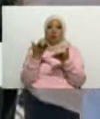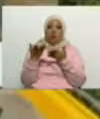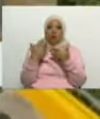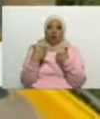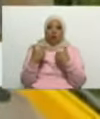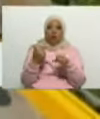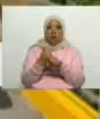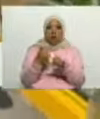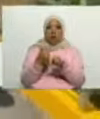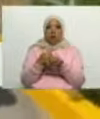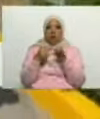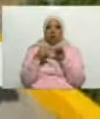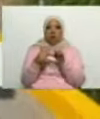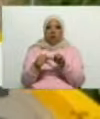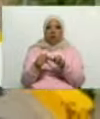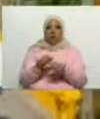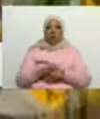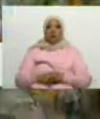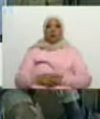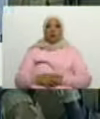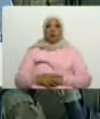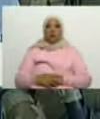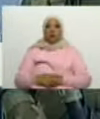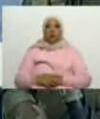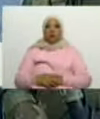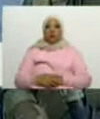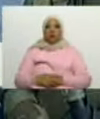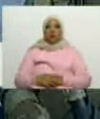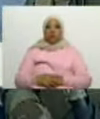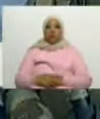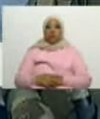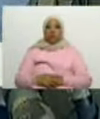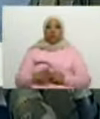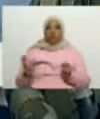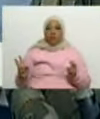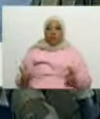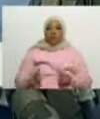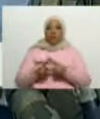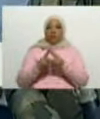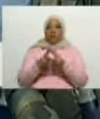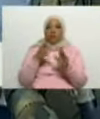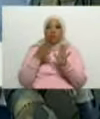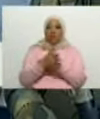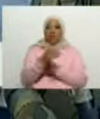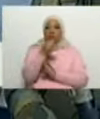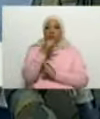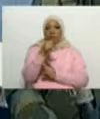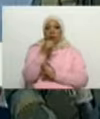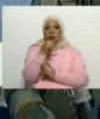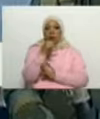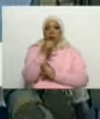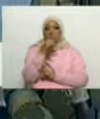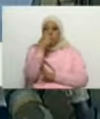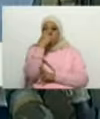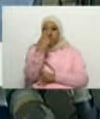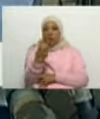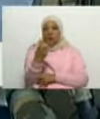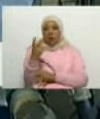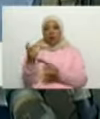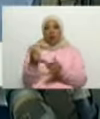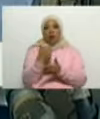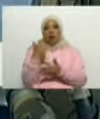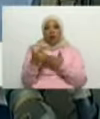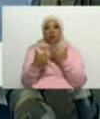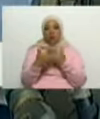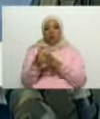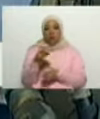comercial binacional. Nos encontramos aquí en Boca de Grita con la visita de inspección de nuestro ministro